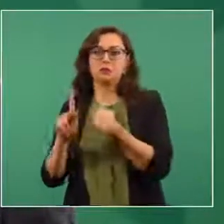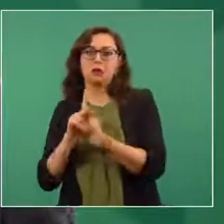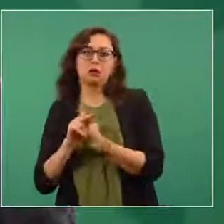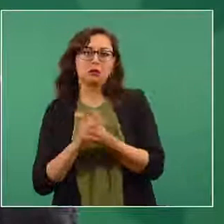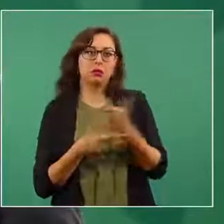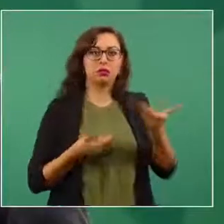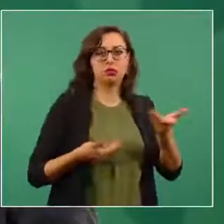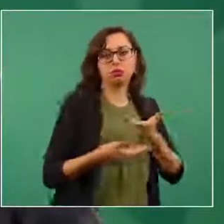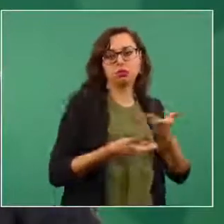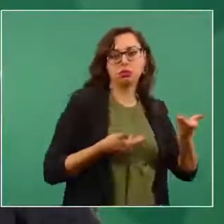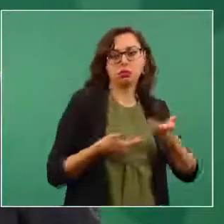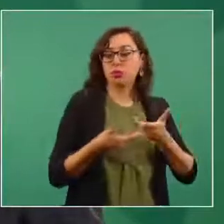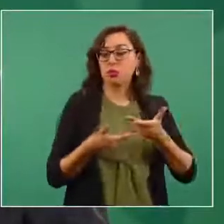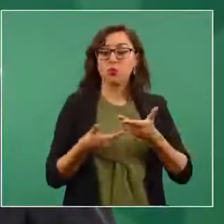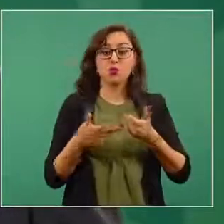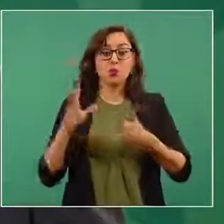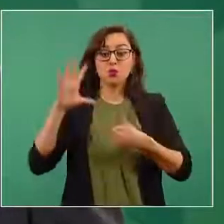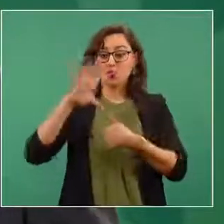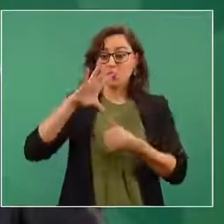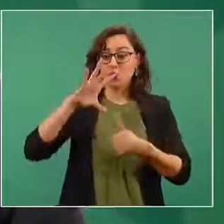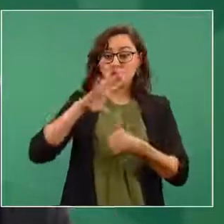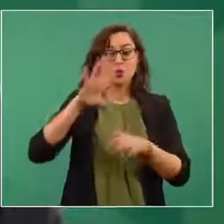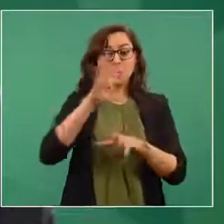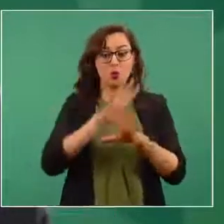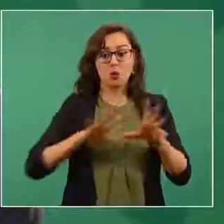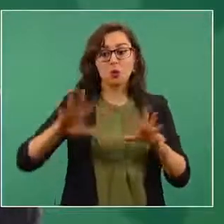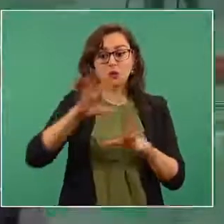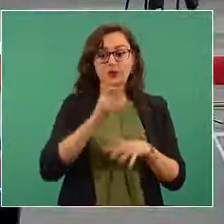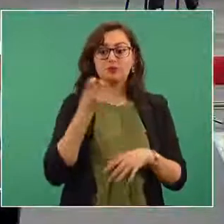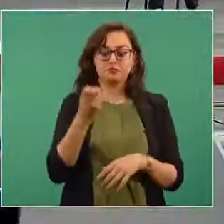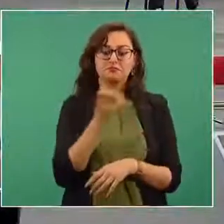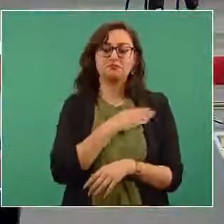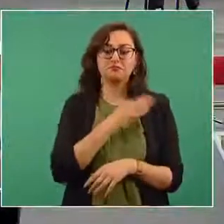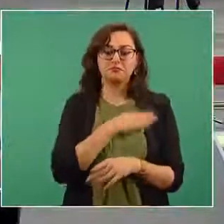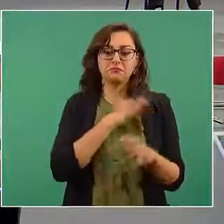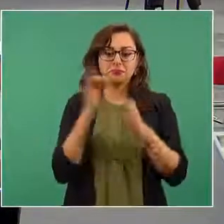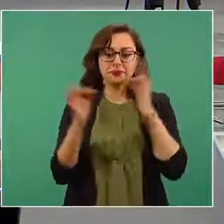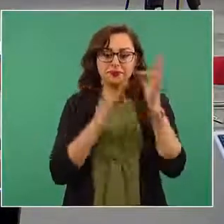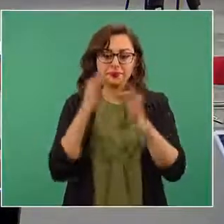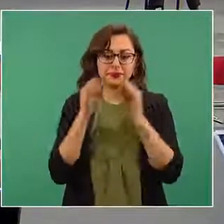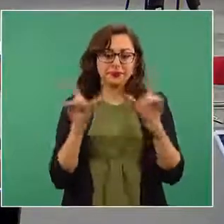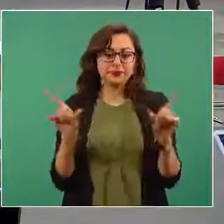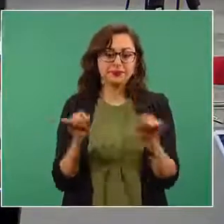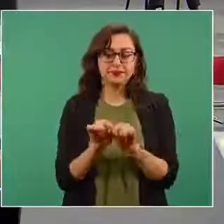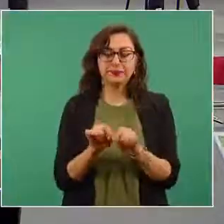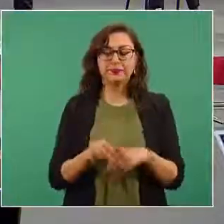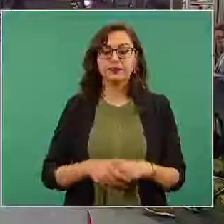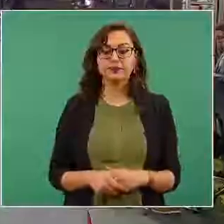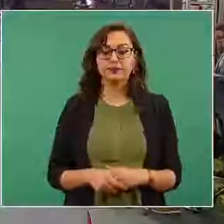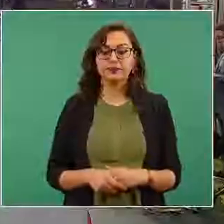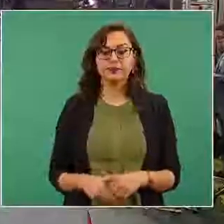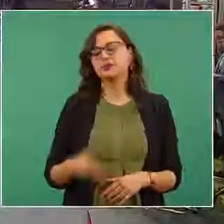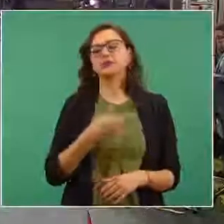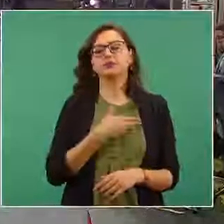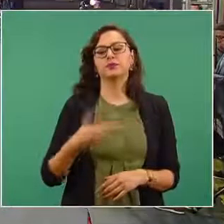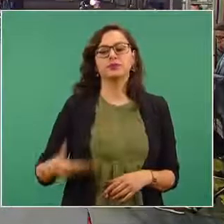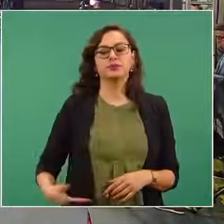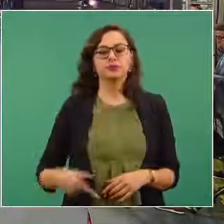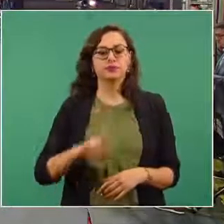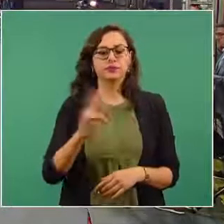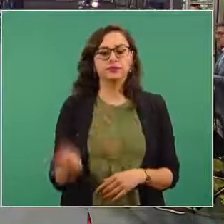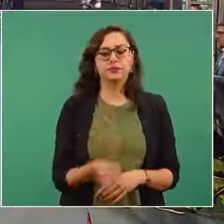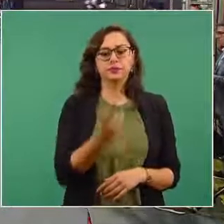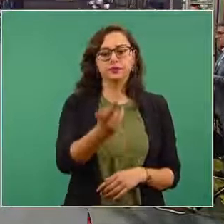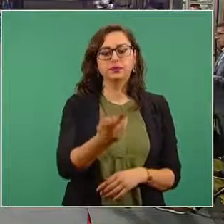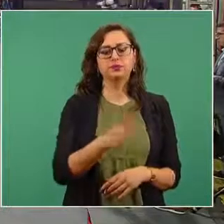plazo. Y eso es una muy buena noticia. Pues esos serían mis comentarios, señor presidente. Señor presidente, si me permite,